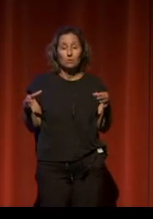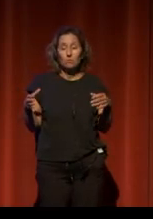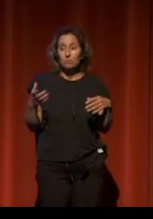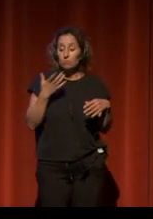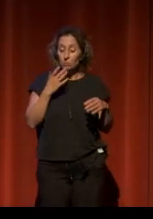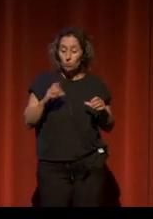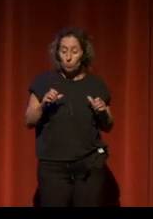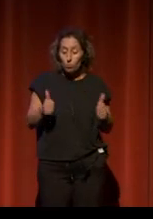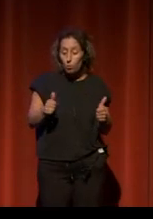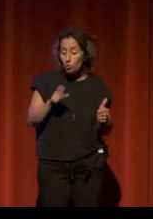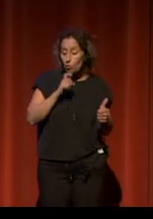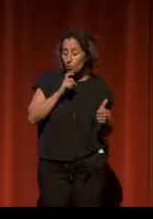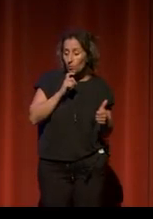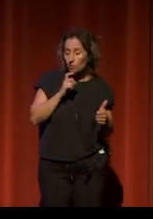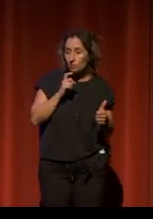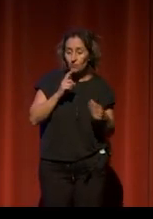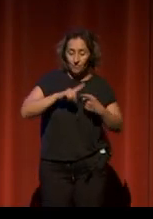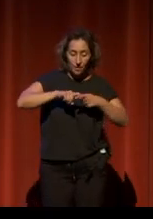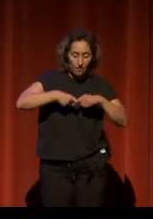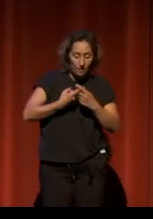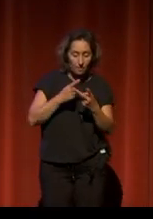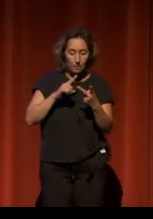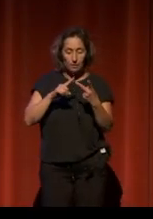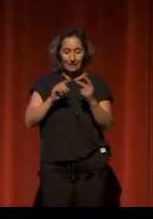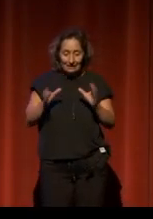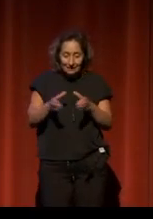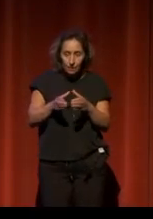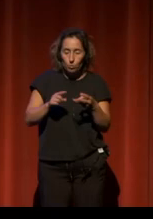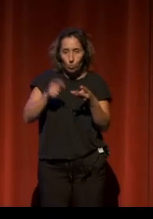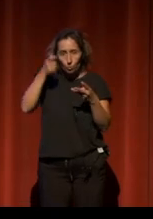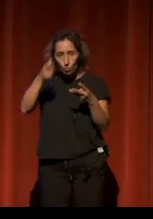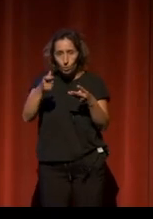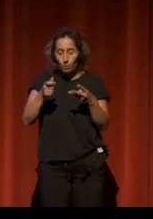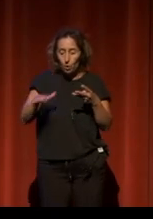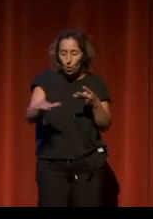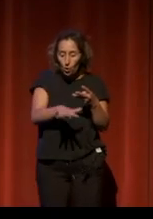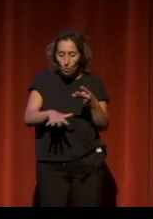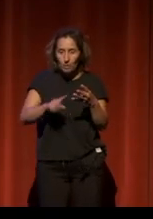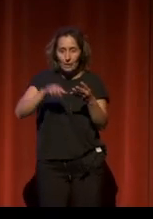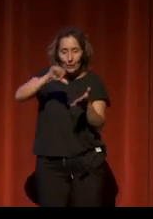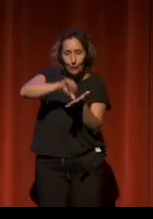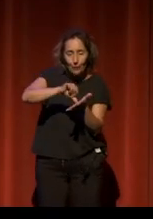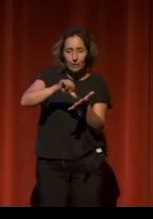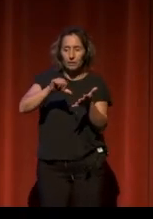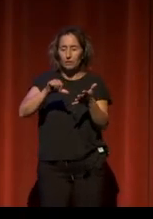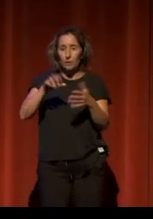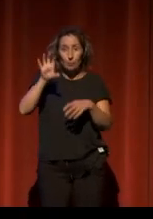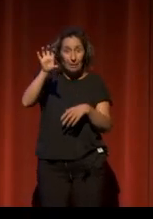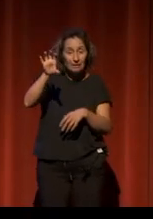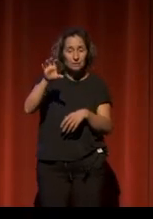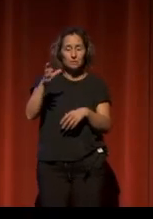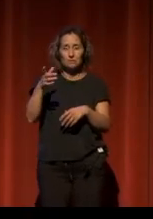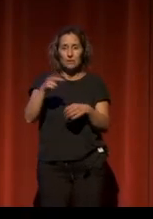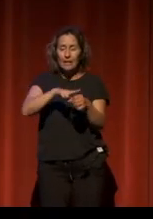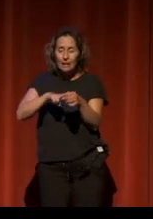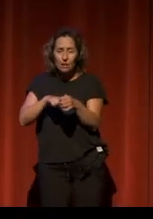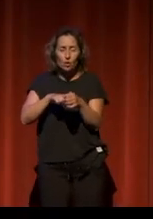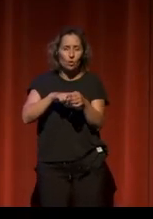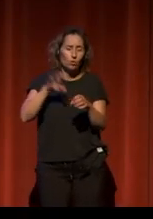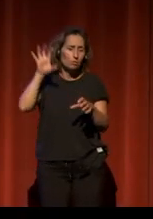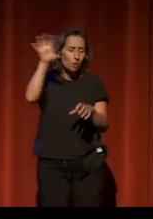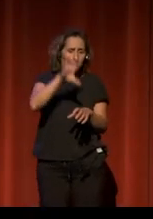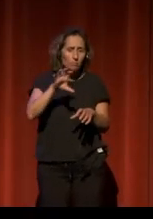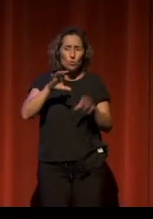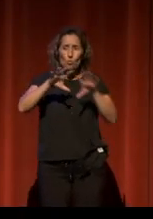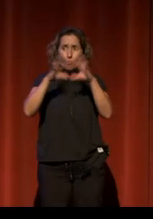Bueno pues en fin dispositivos como la familia la tribu el pueblo la comarca la ciudad no el país la nación continente la